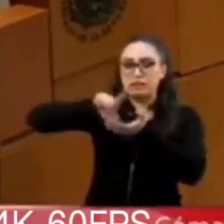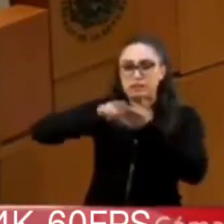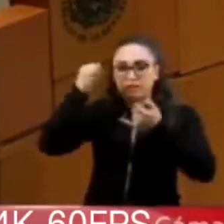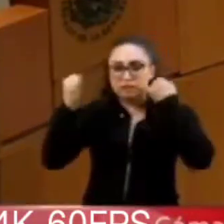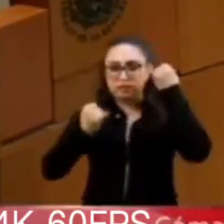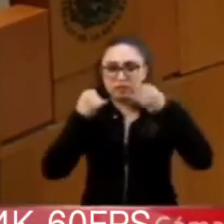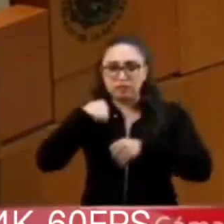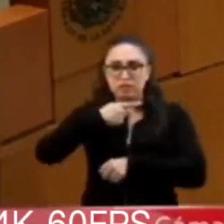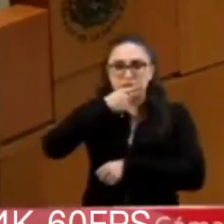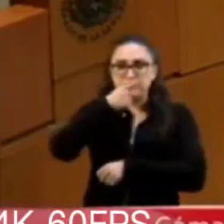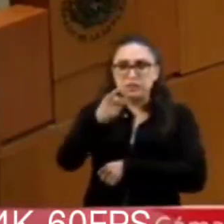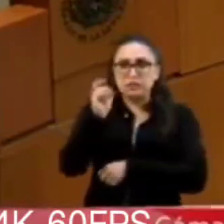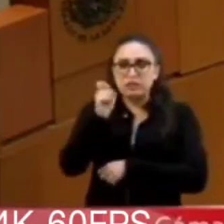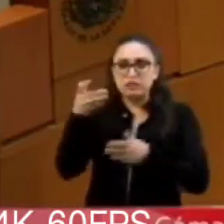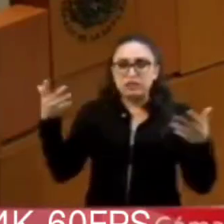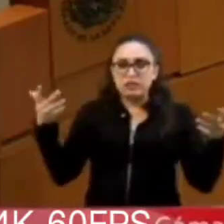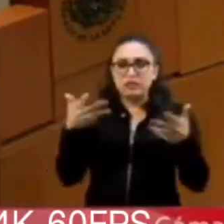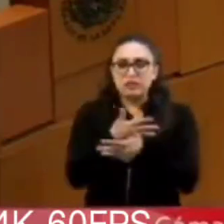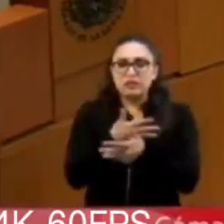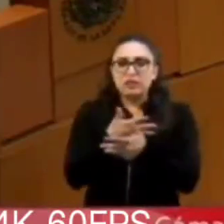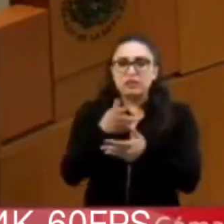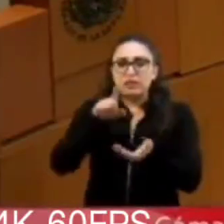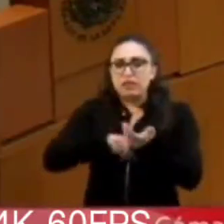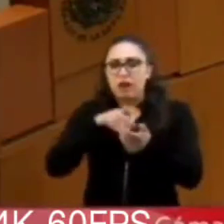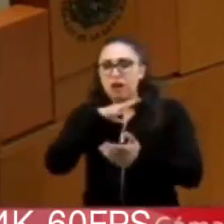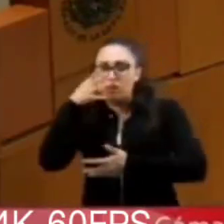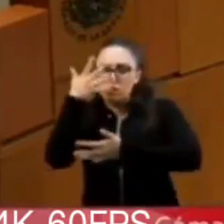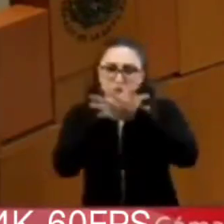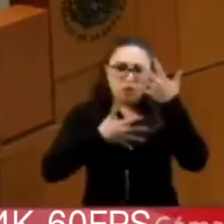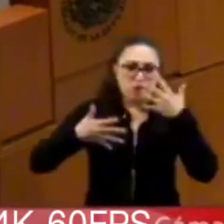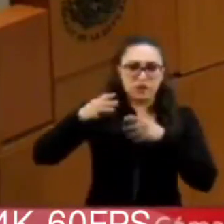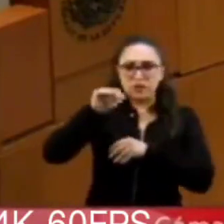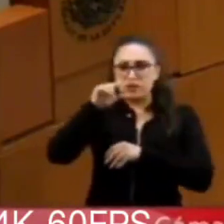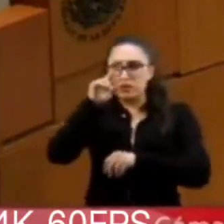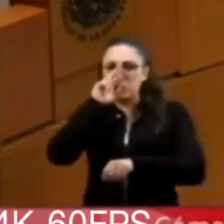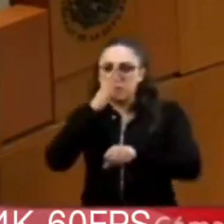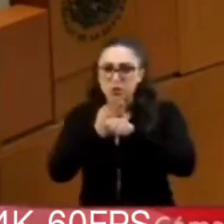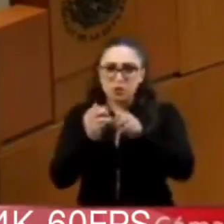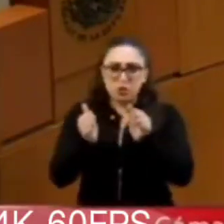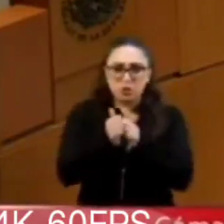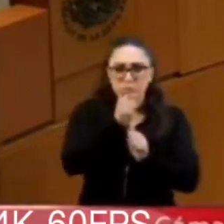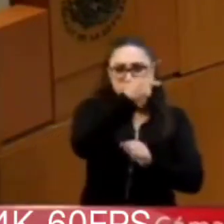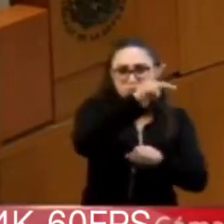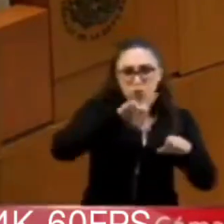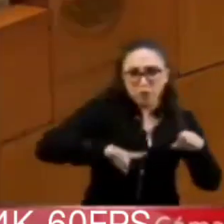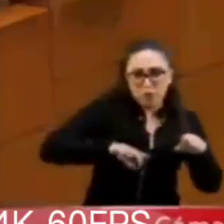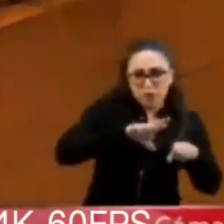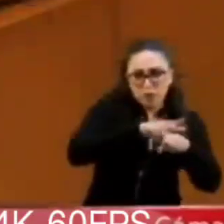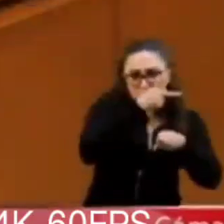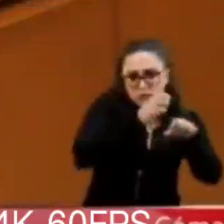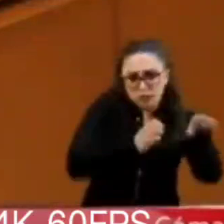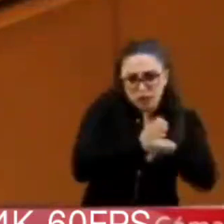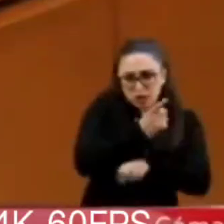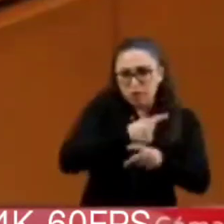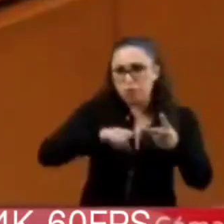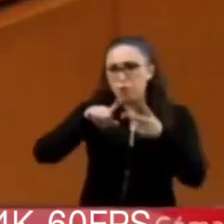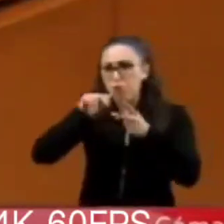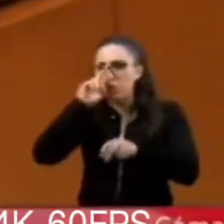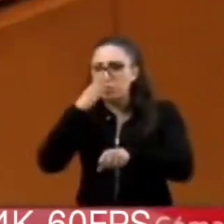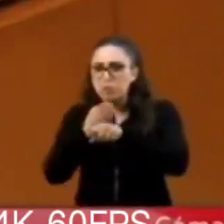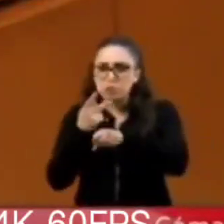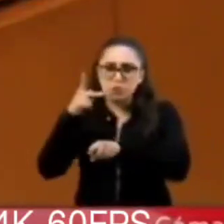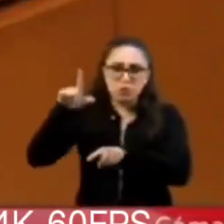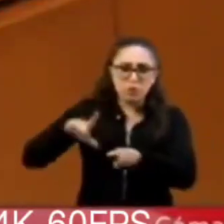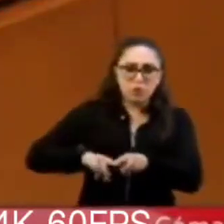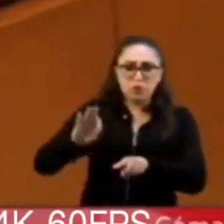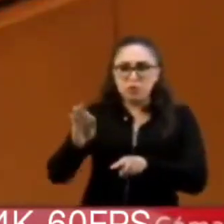lo que se habla, se confunden competencias federales con estatales, se viene a hacer un show cuando